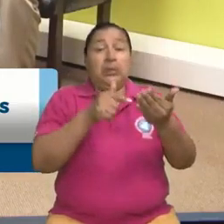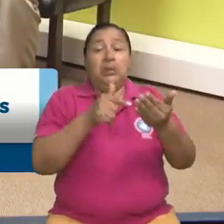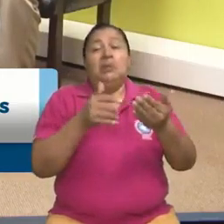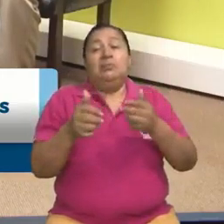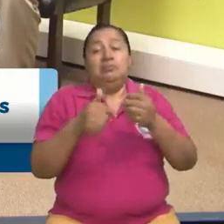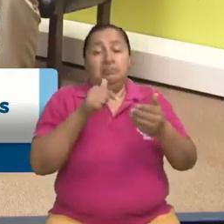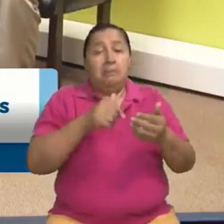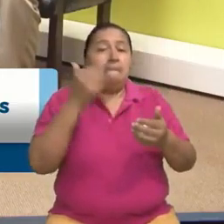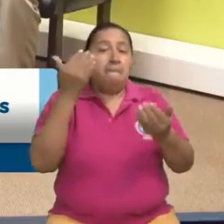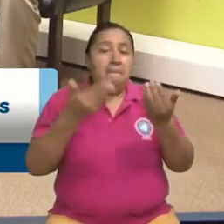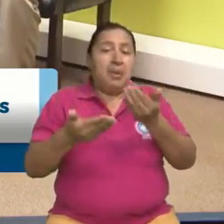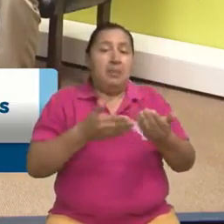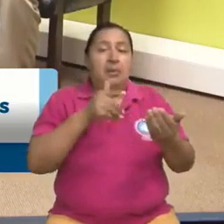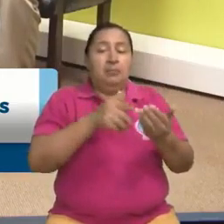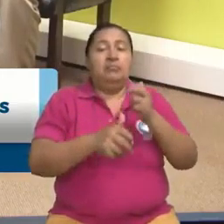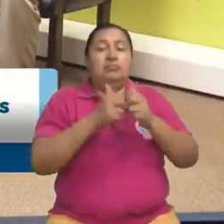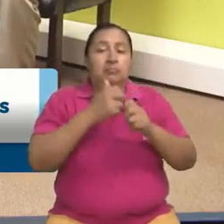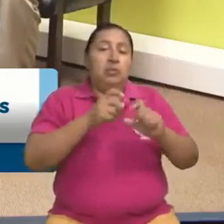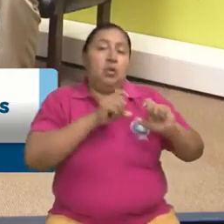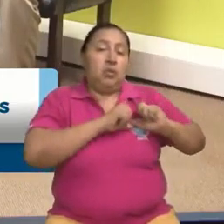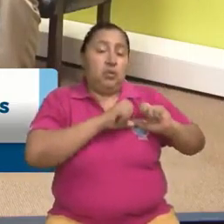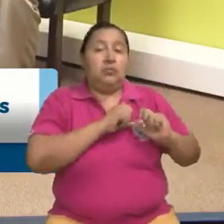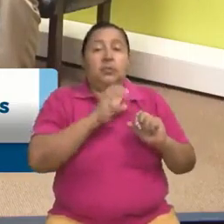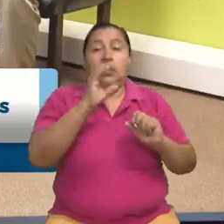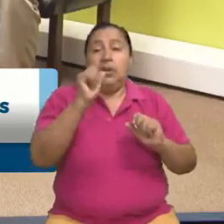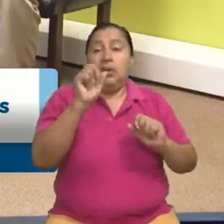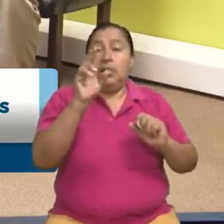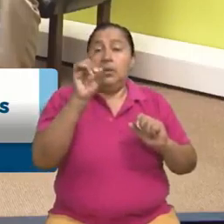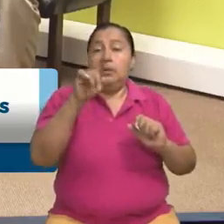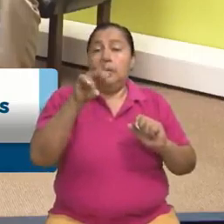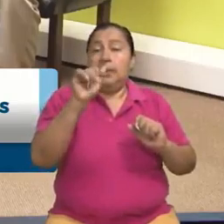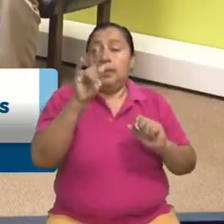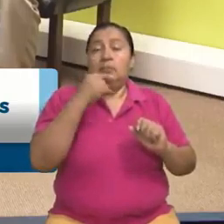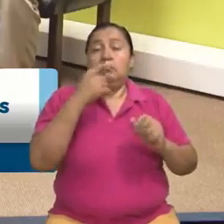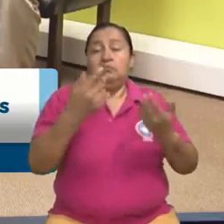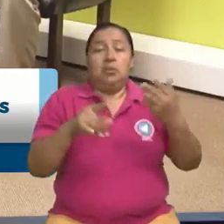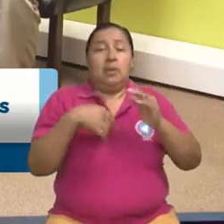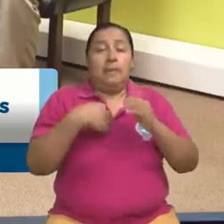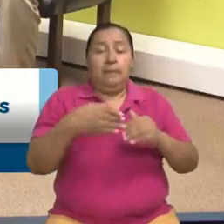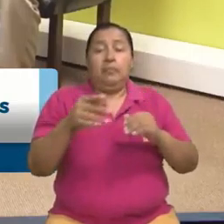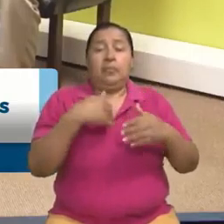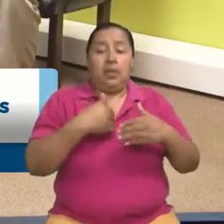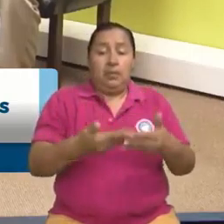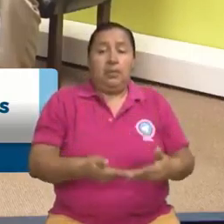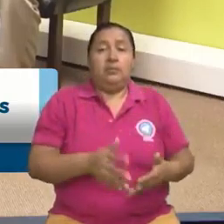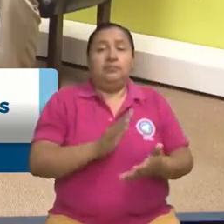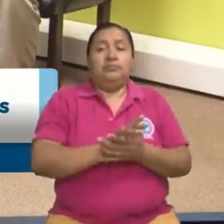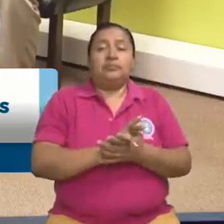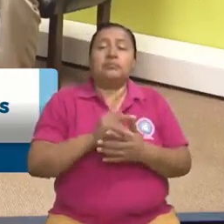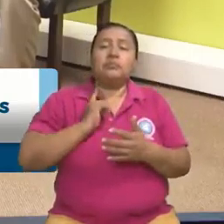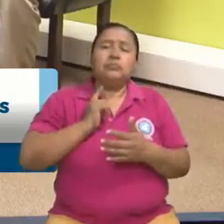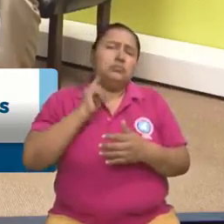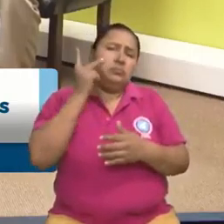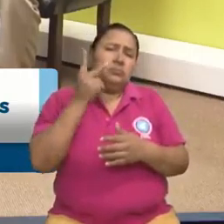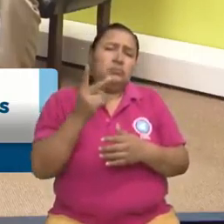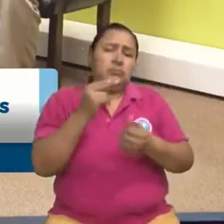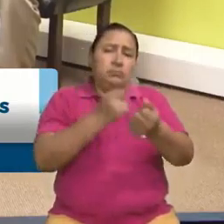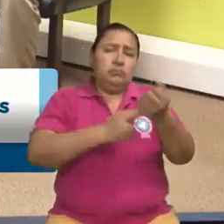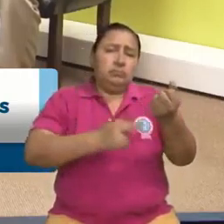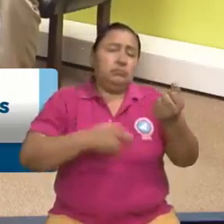al embarazo, y sale el problema porque desarrollan algún factor de riesgo durante el embarazo. Tiene que ver también el tipo de sangre,